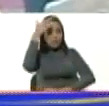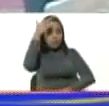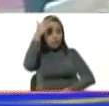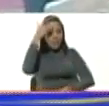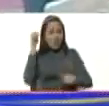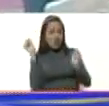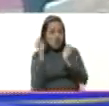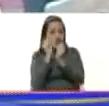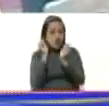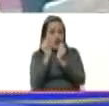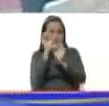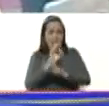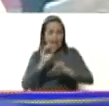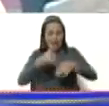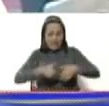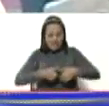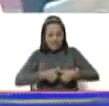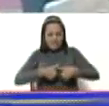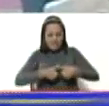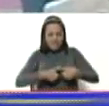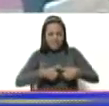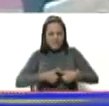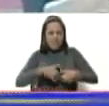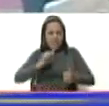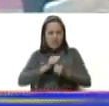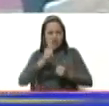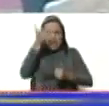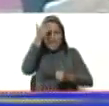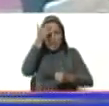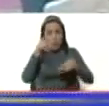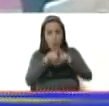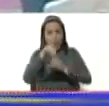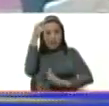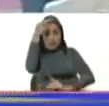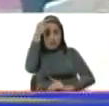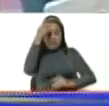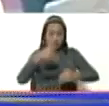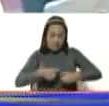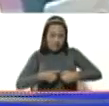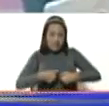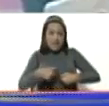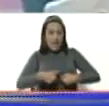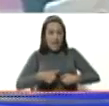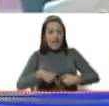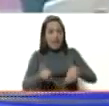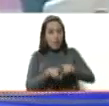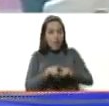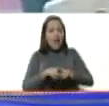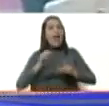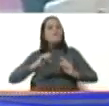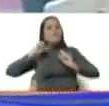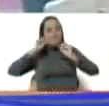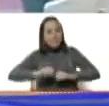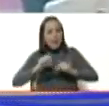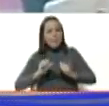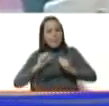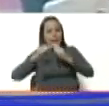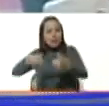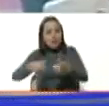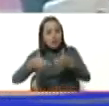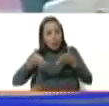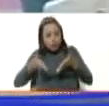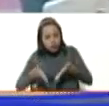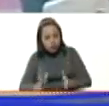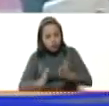que no entra nada, ahí tenemos una contracción efectiva. Trabajo, correcto. Si la mujer y el marido, el compañero, la compañera, quien está con